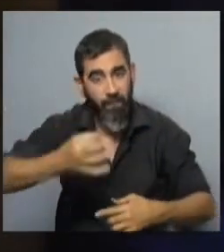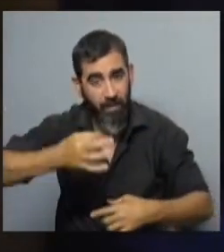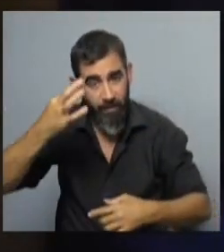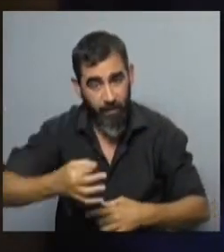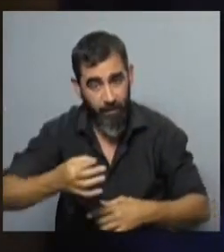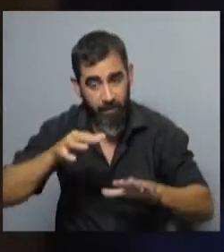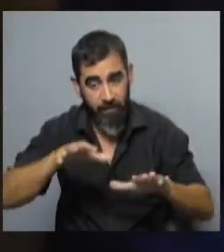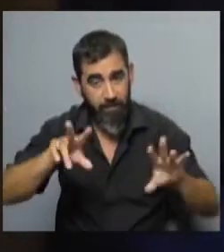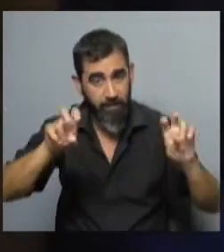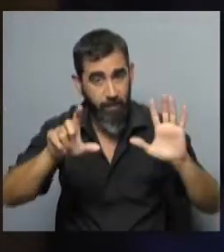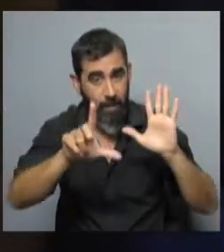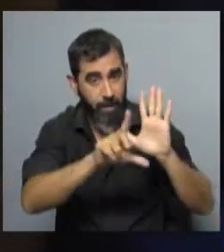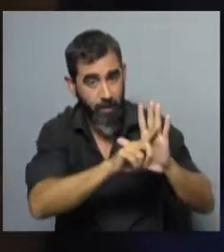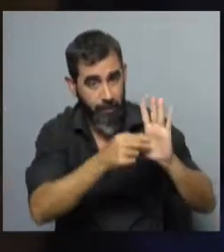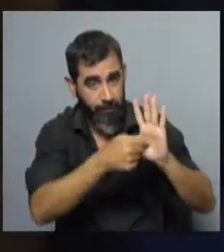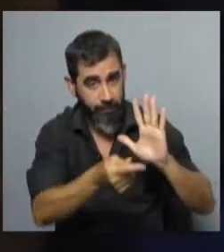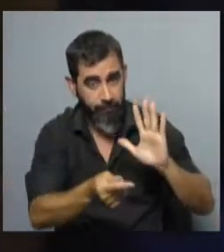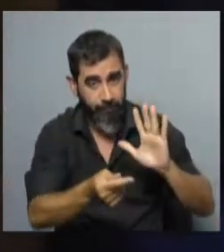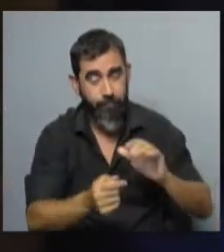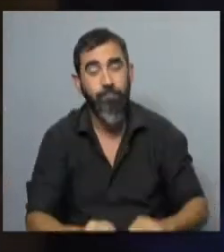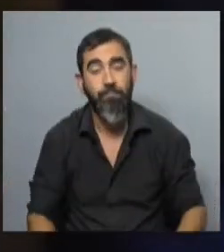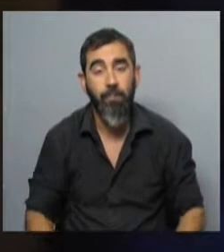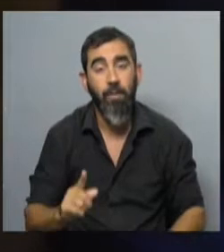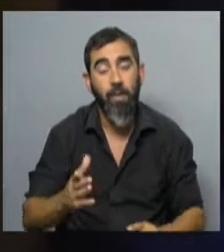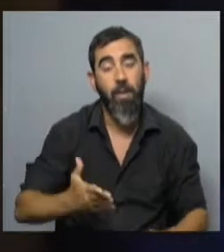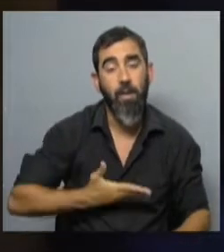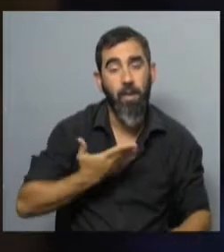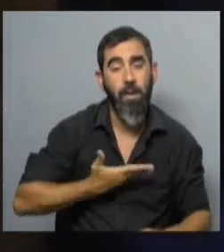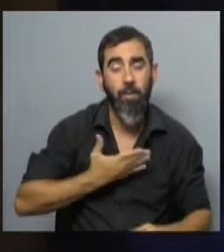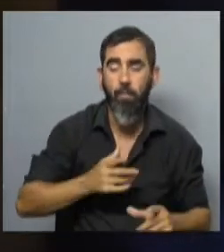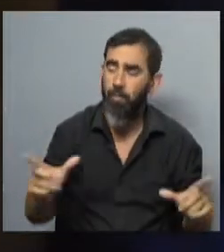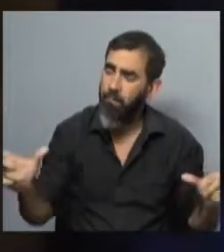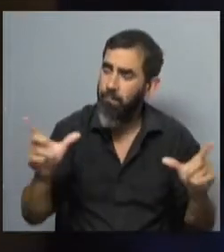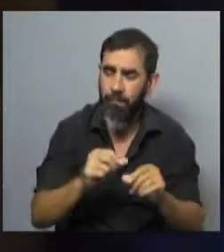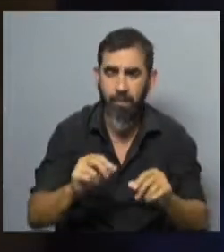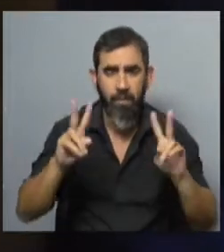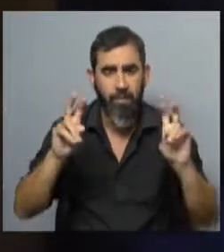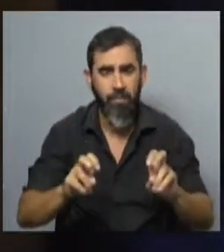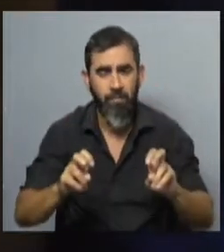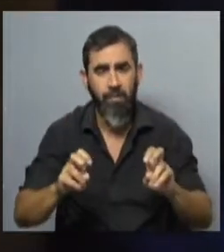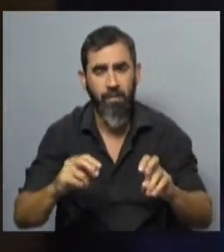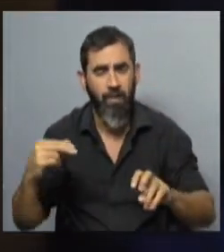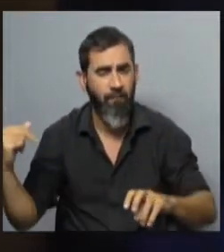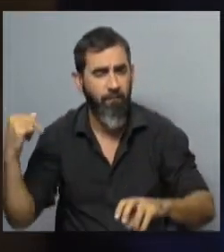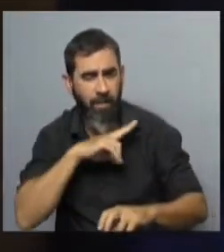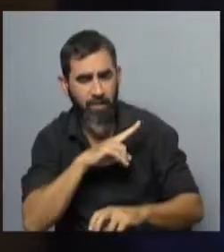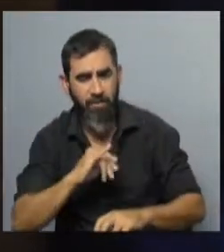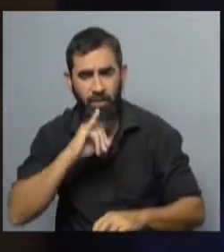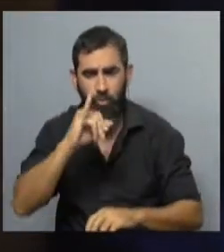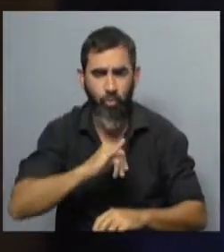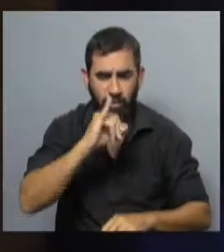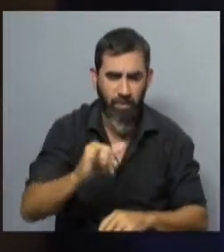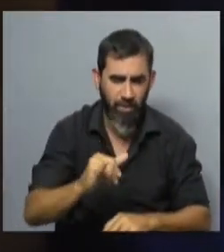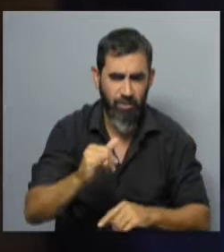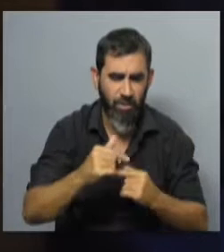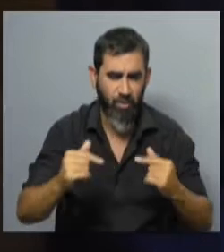hay acá en esta ley y, bueno, reclamamos que se corte con el tema de las falsas noticias, fake news,